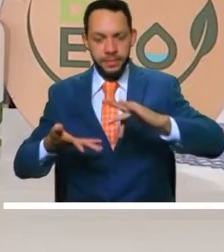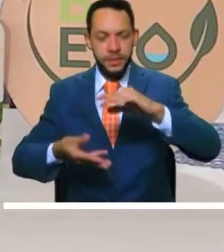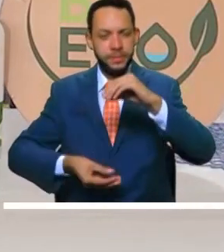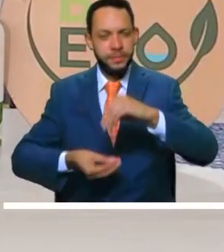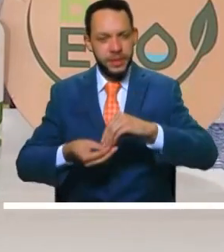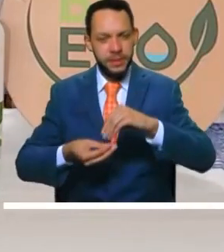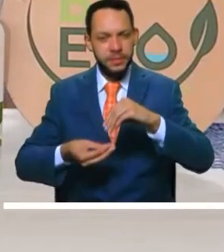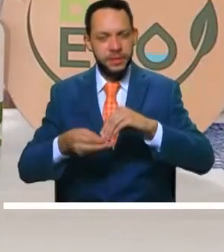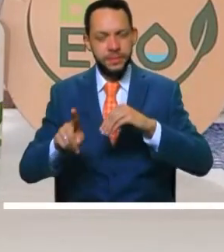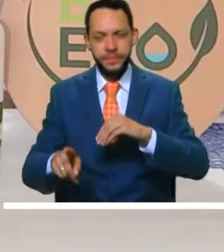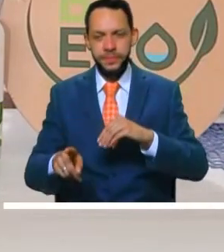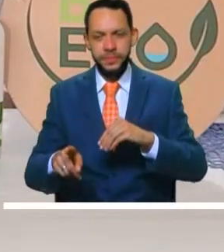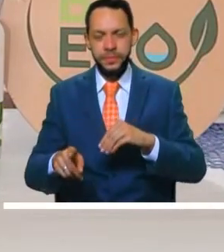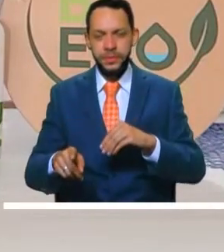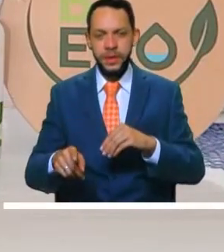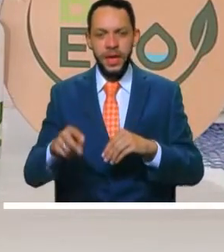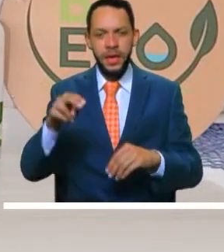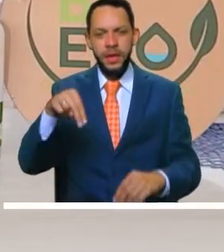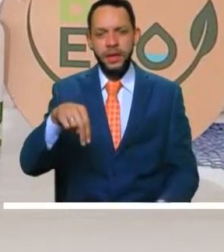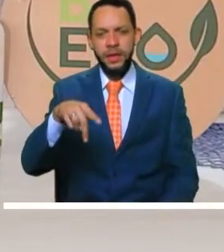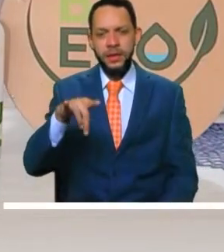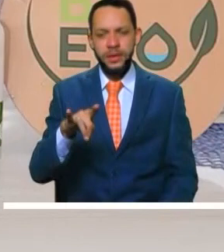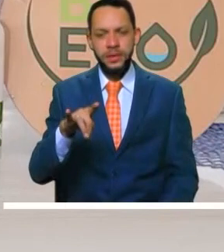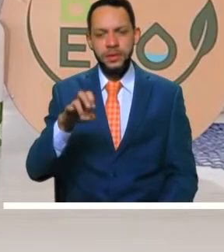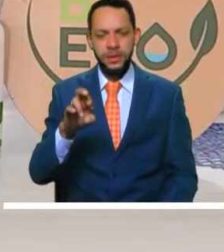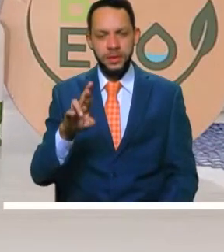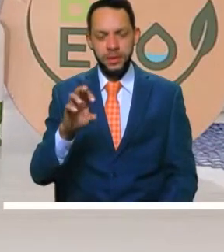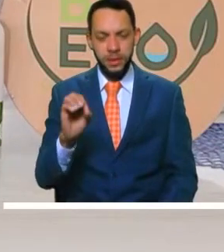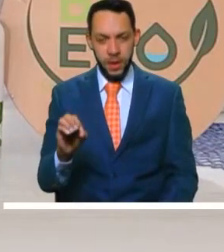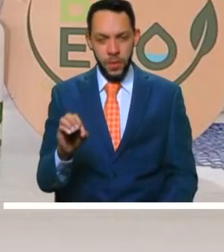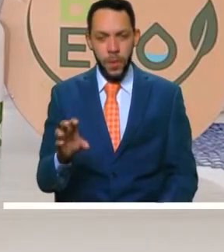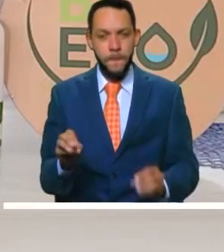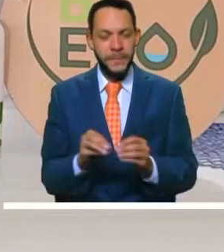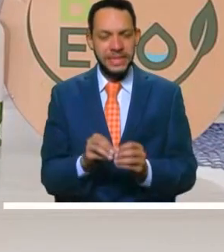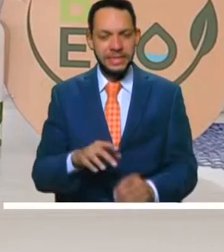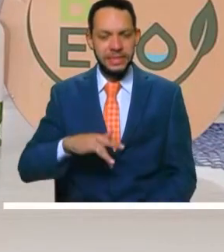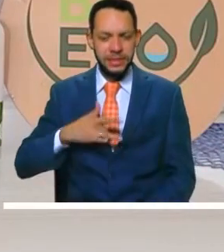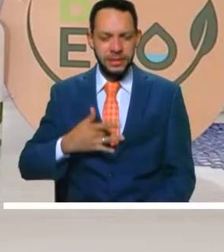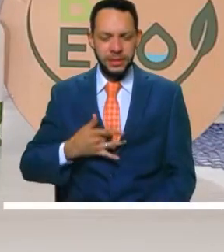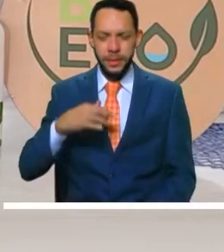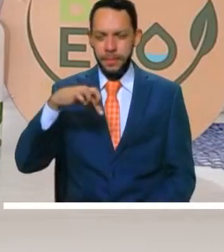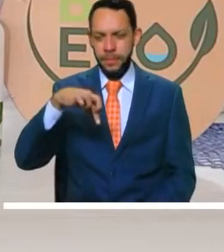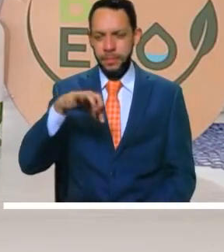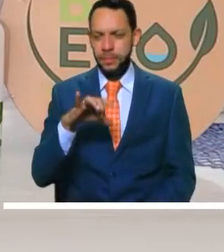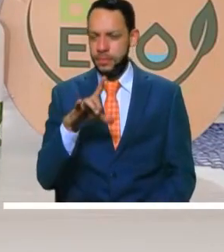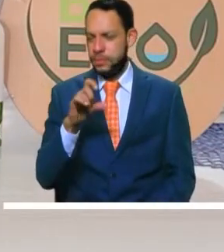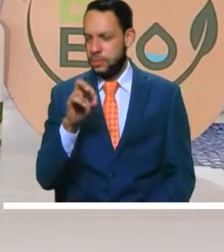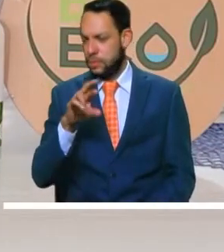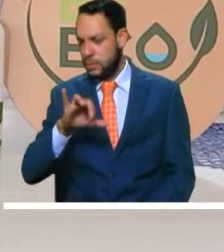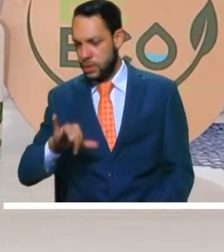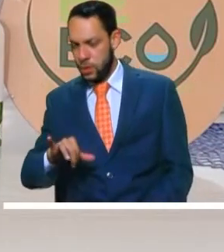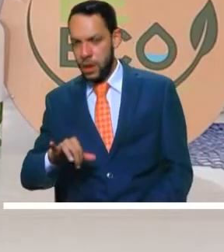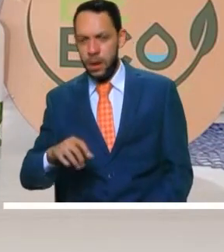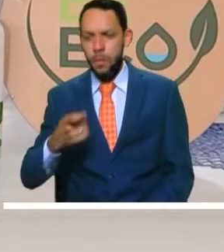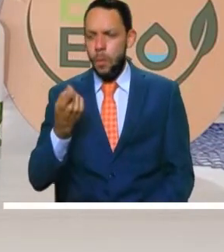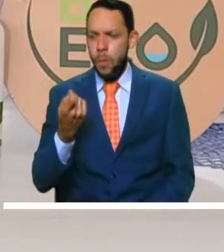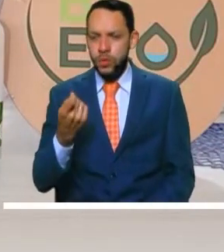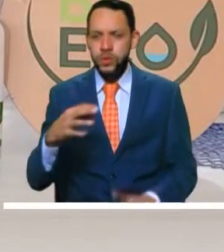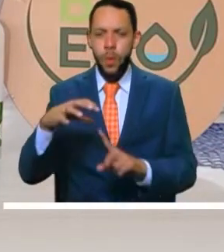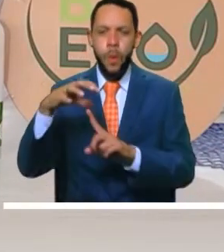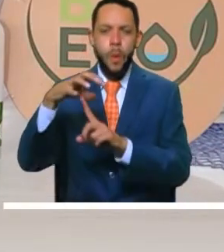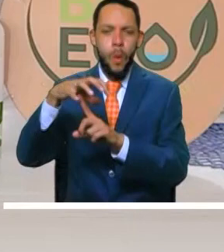la neurocisticercosis y parásitos y Helicobacter pylori, porque, pues digamos, estos son